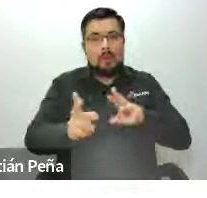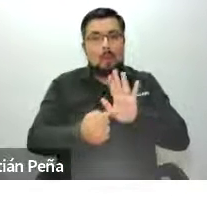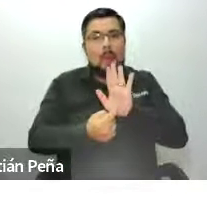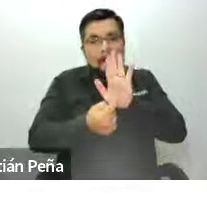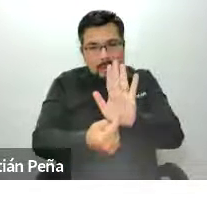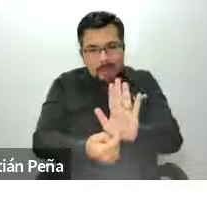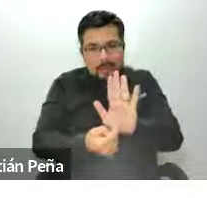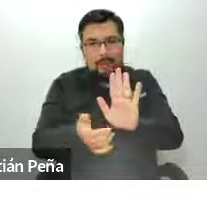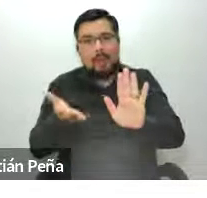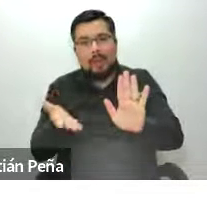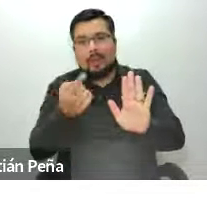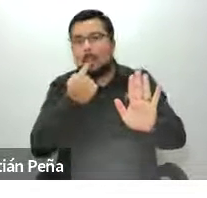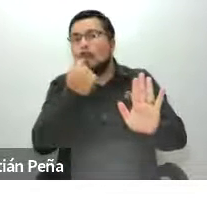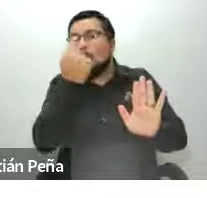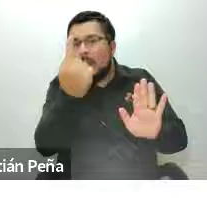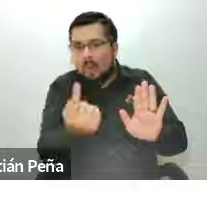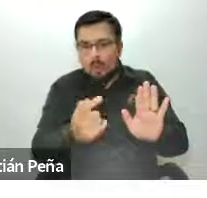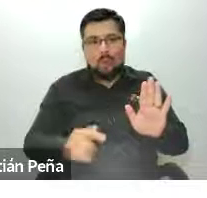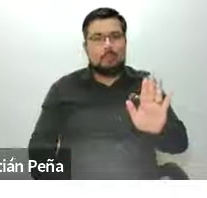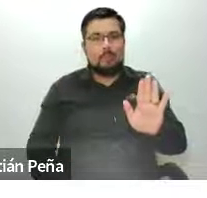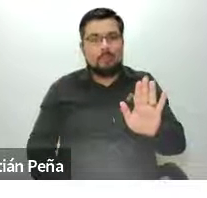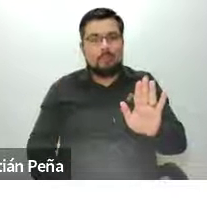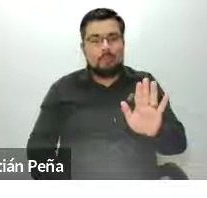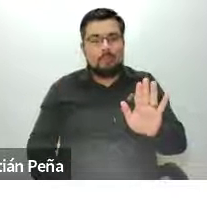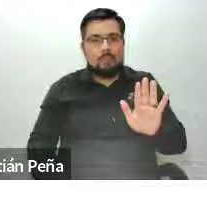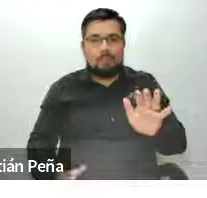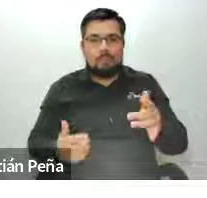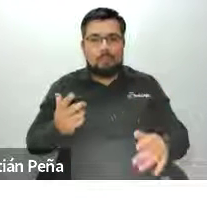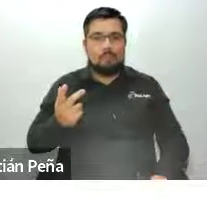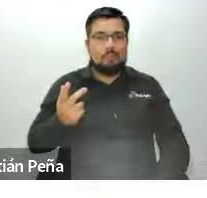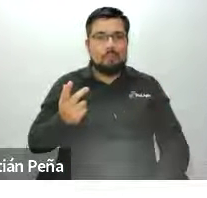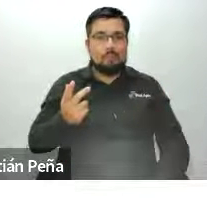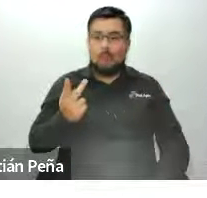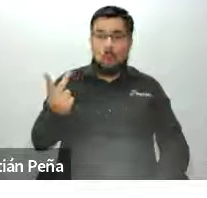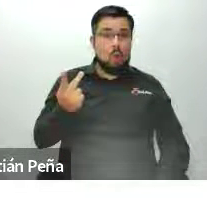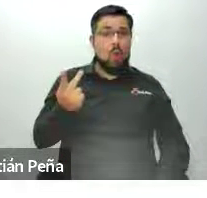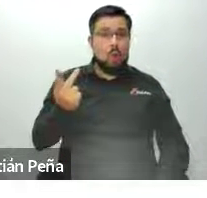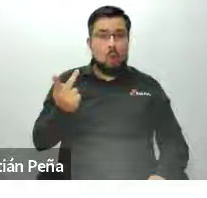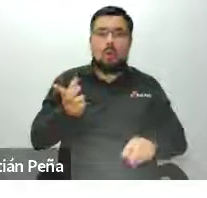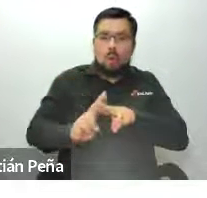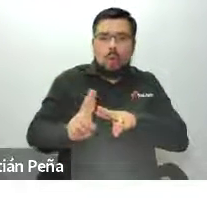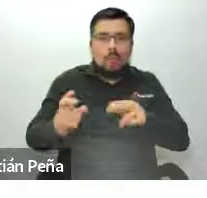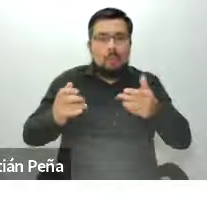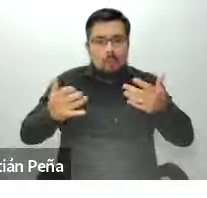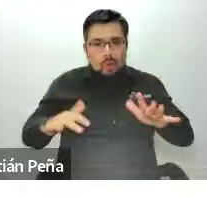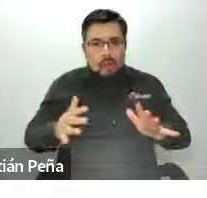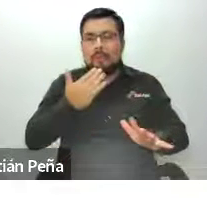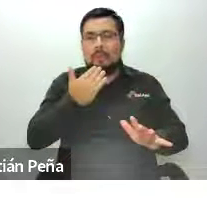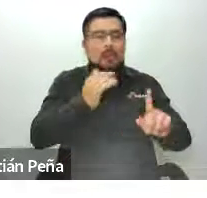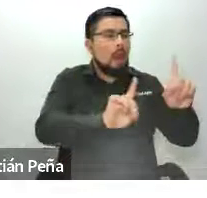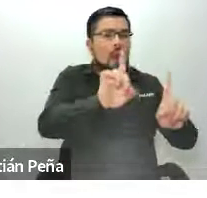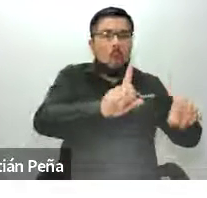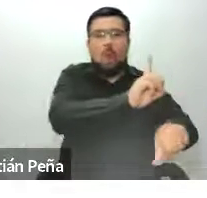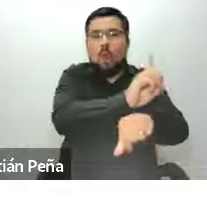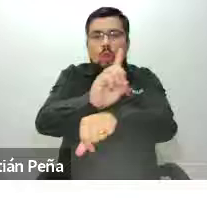¿ok? Lo que queremos es, nos hicimos nosotras mismas, igual le consultamos, por supuesto, a algunas y algunos docentes, y cuáles serán